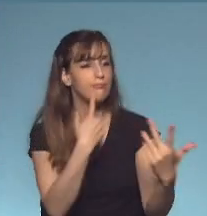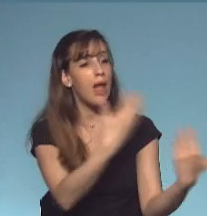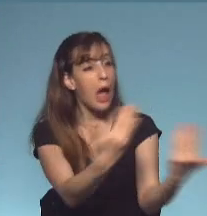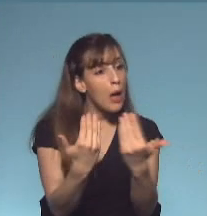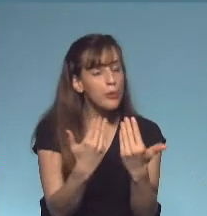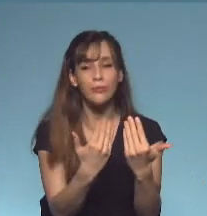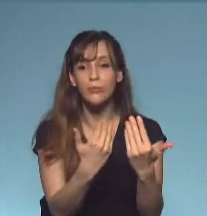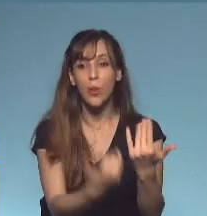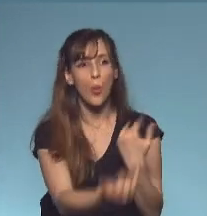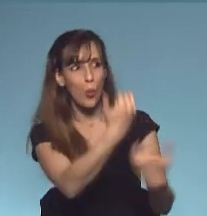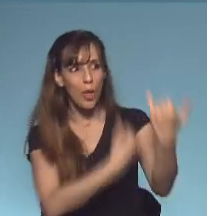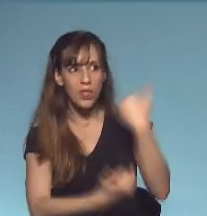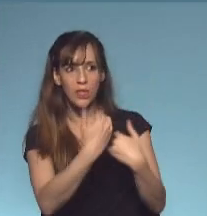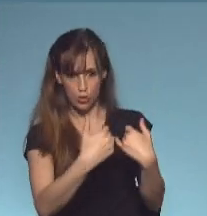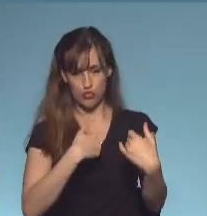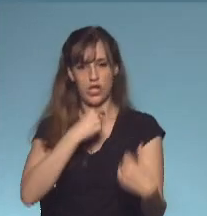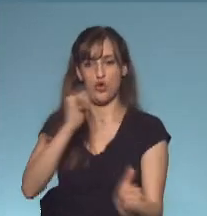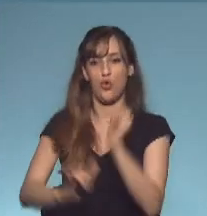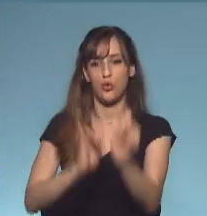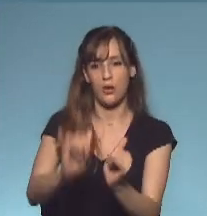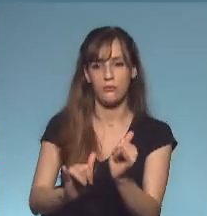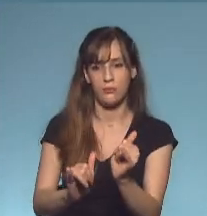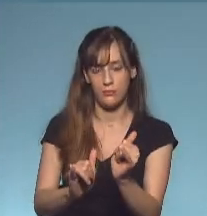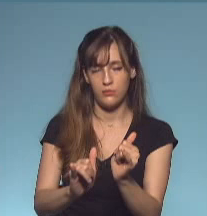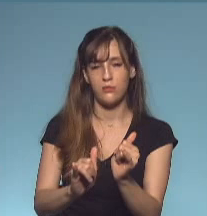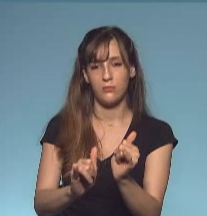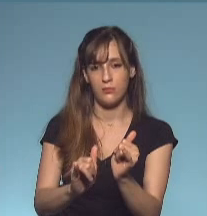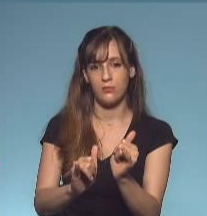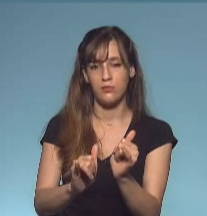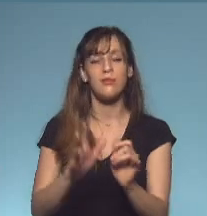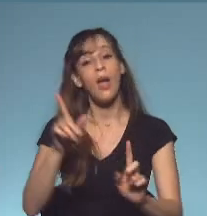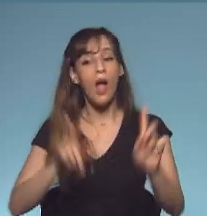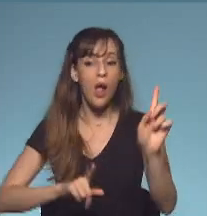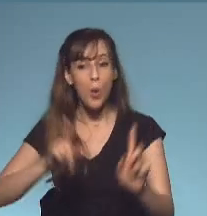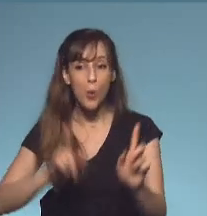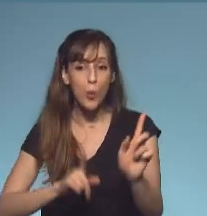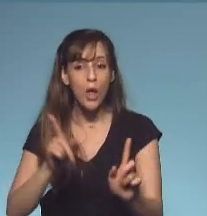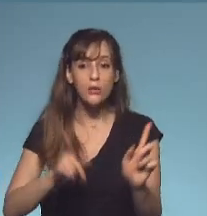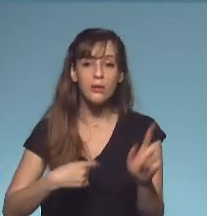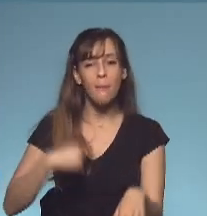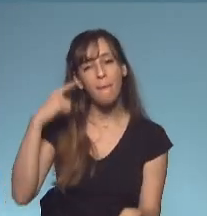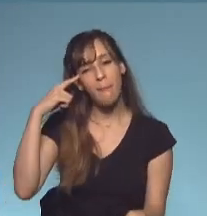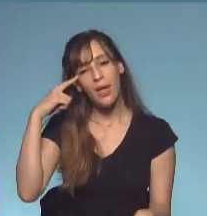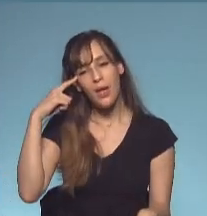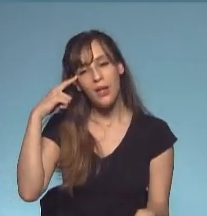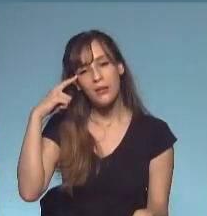es lo que les quiero transmitir. ¿Qué es lo que les quiero transmitir? Porque algunos piensan que se trata de un rato más